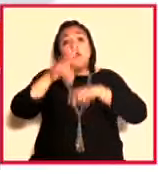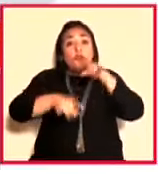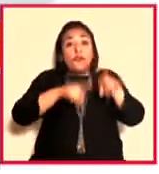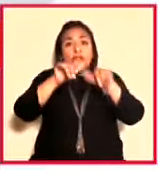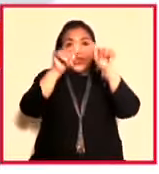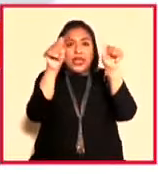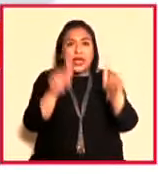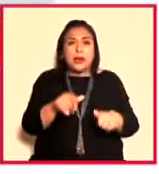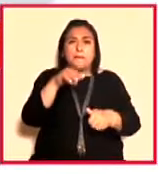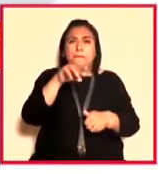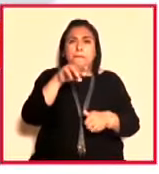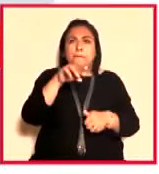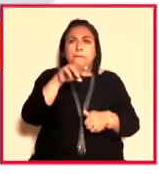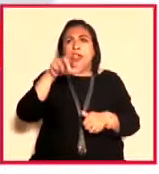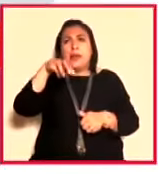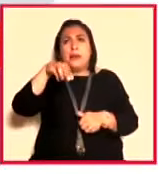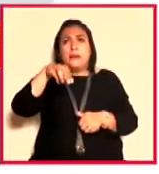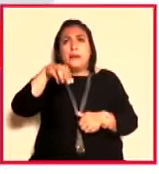MX.